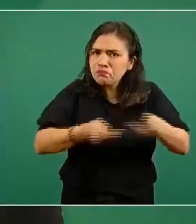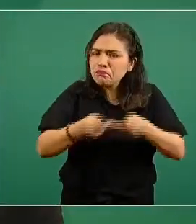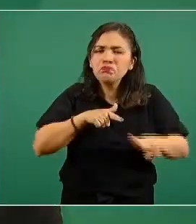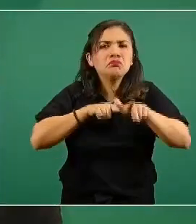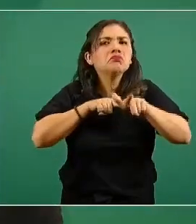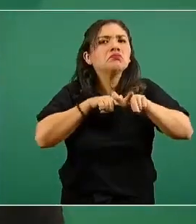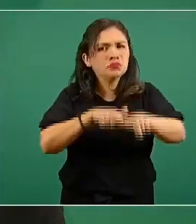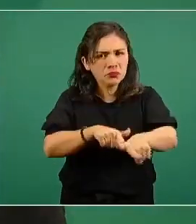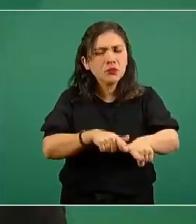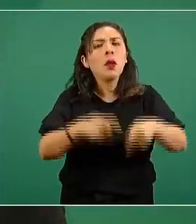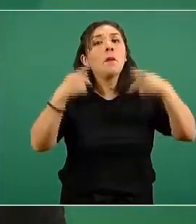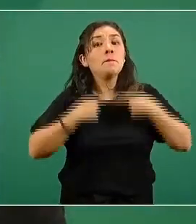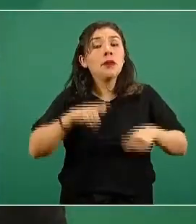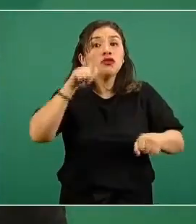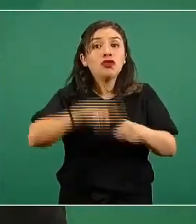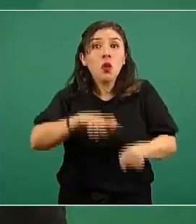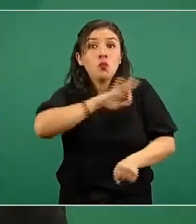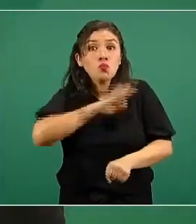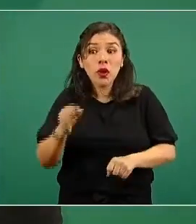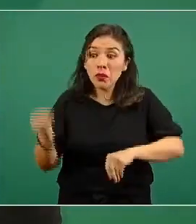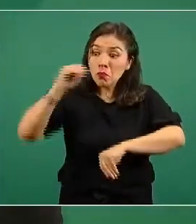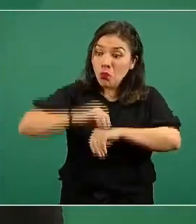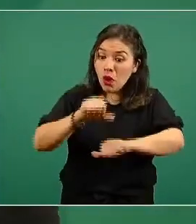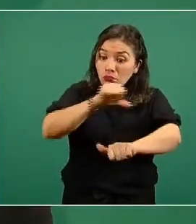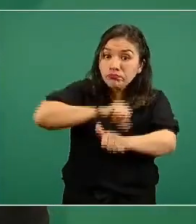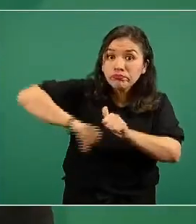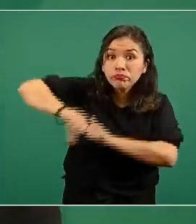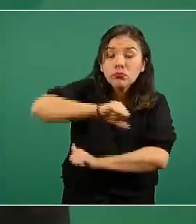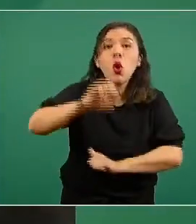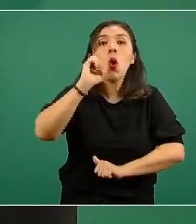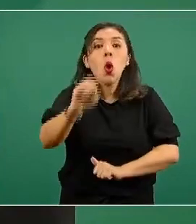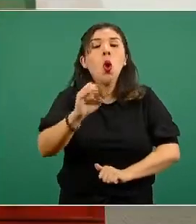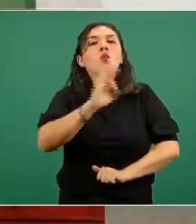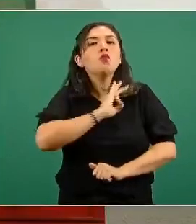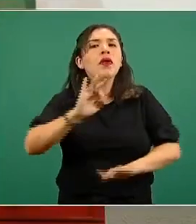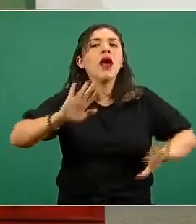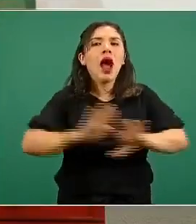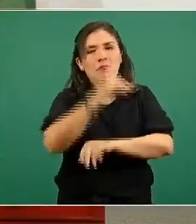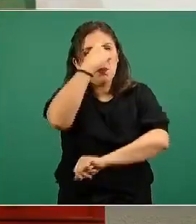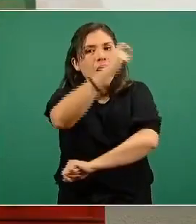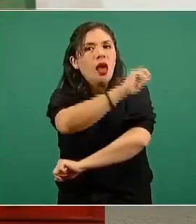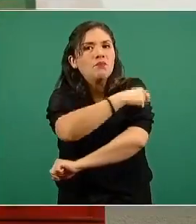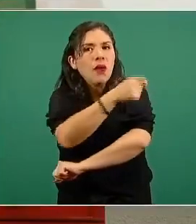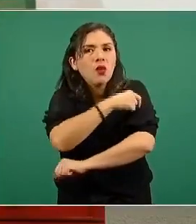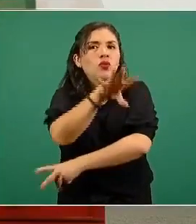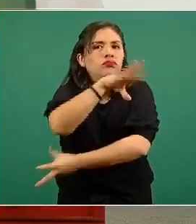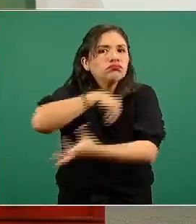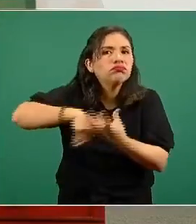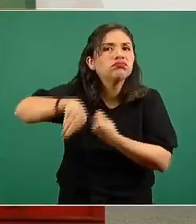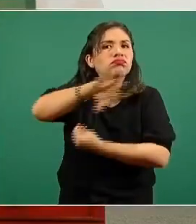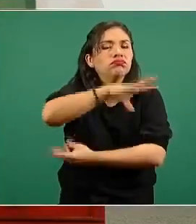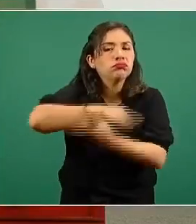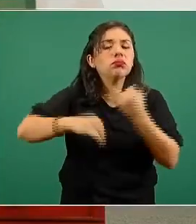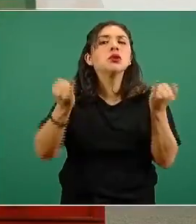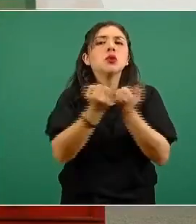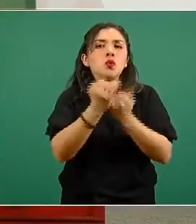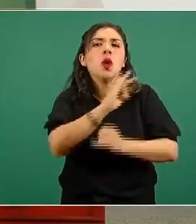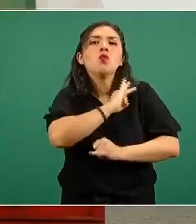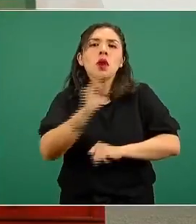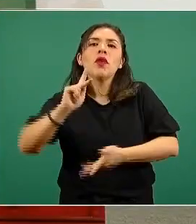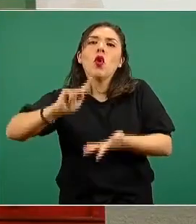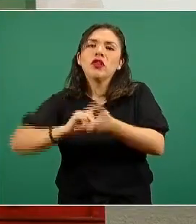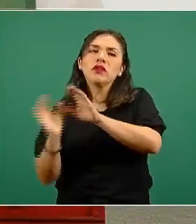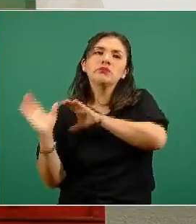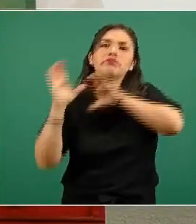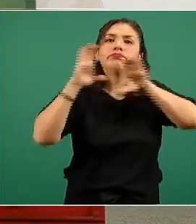continúa, personal que se pueda estar renovando, personal que se va a ir vacunando, se podrá ir